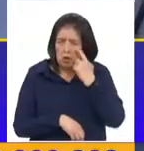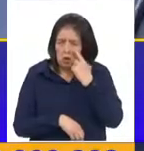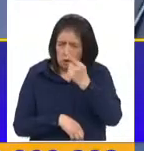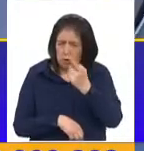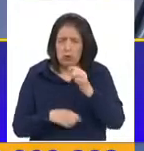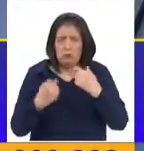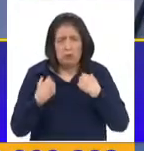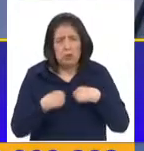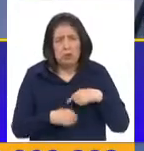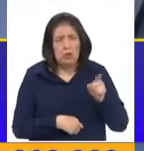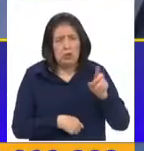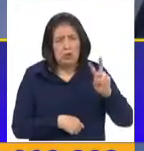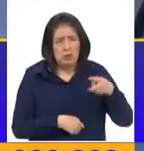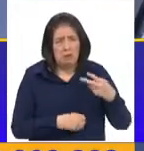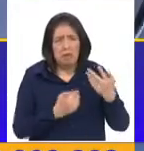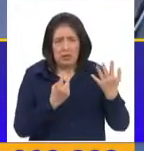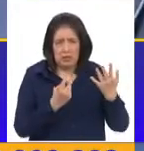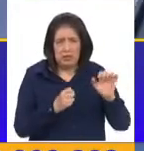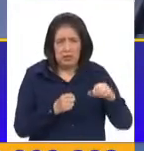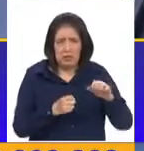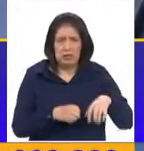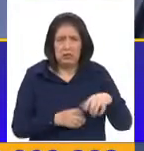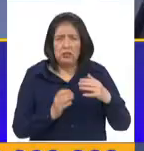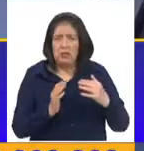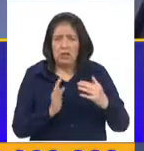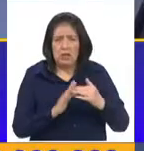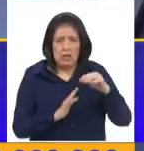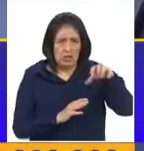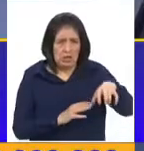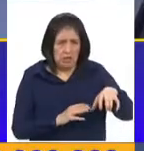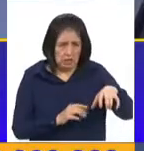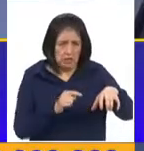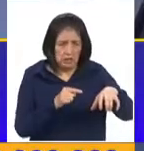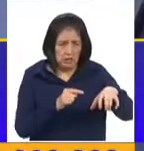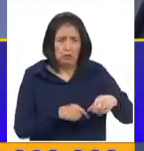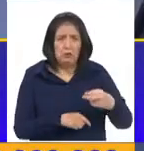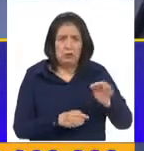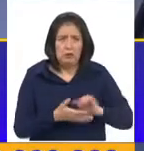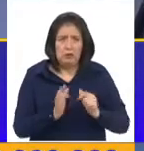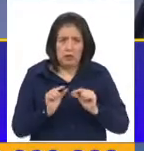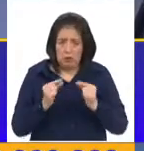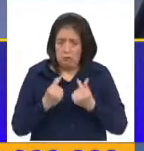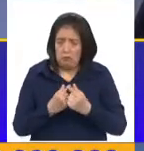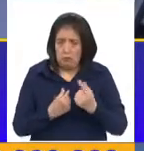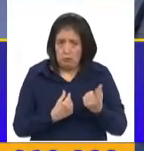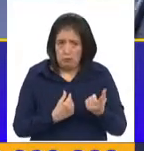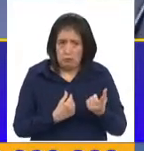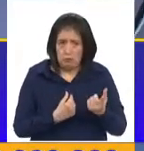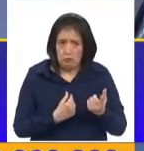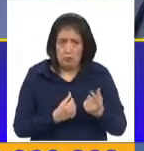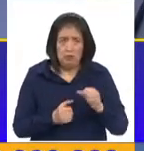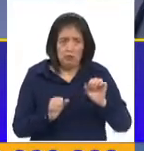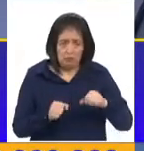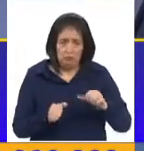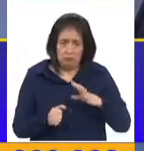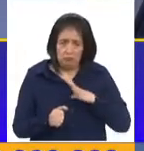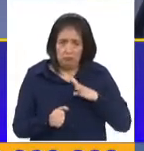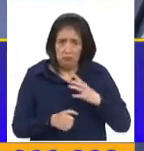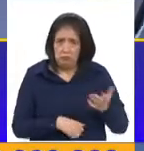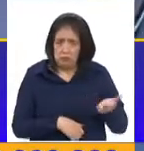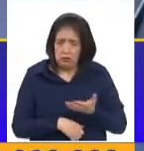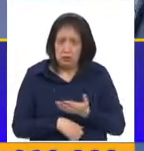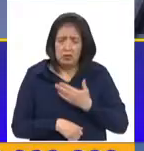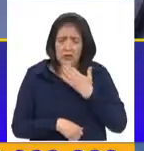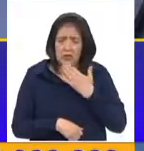el 2007, en la base de Huachinapata, doctor. El partido lo recibió a mando